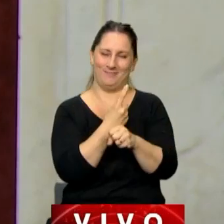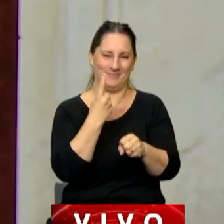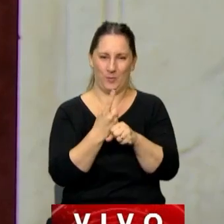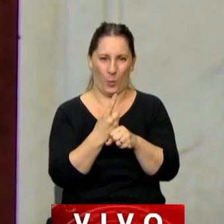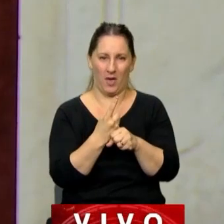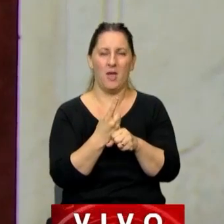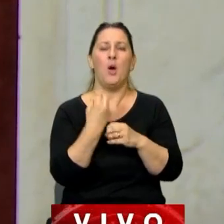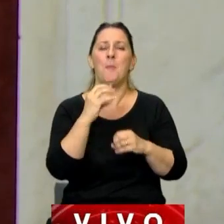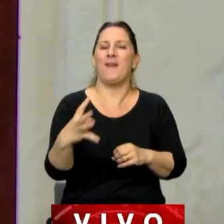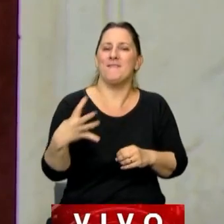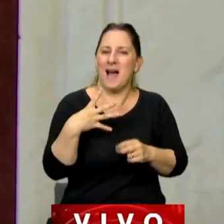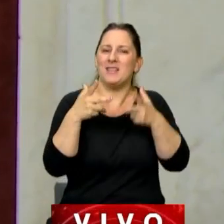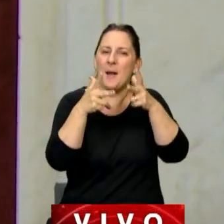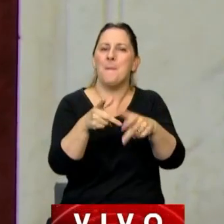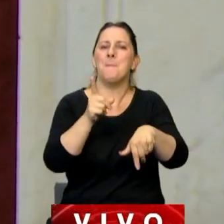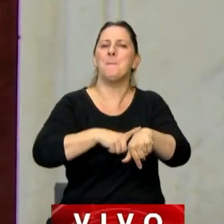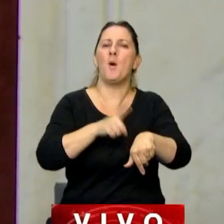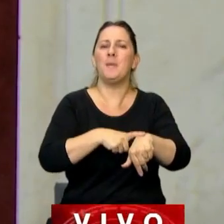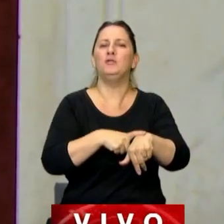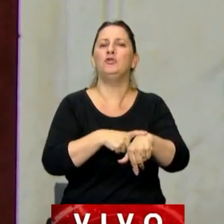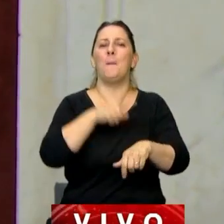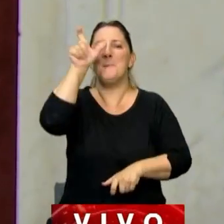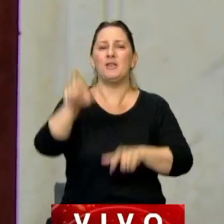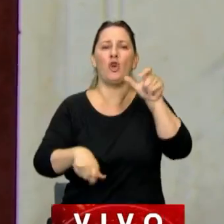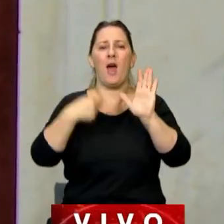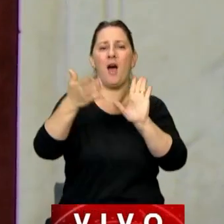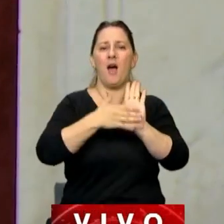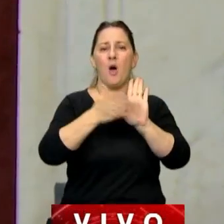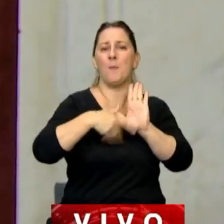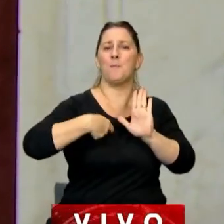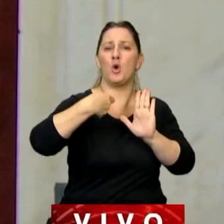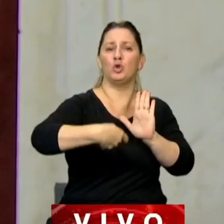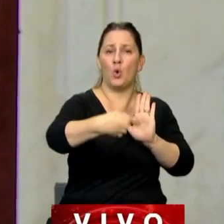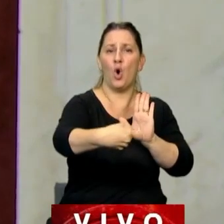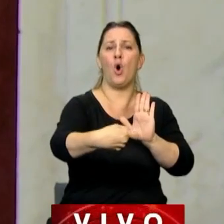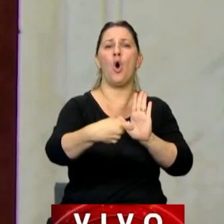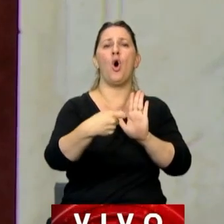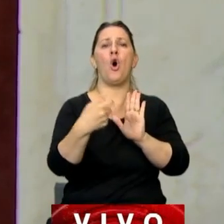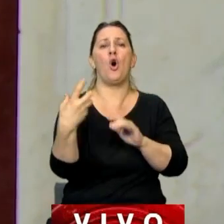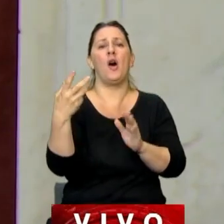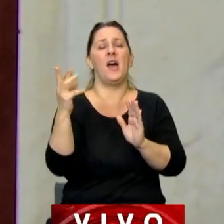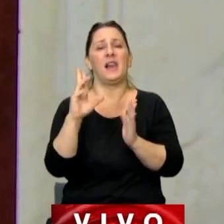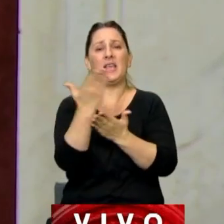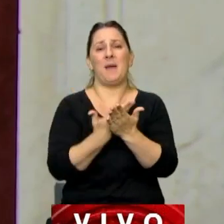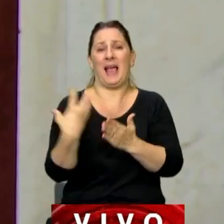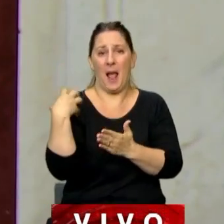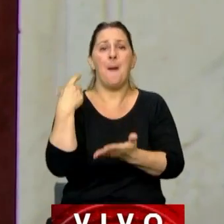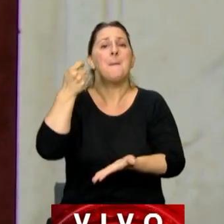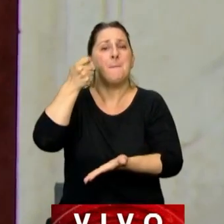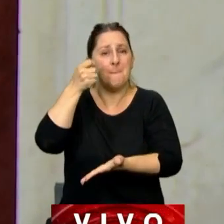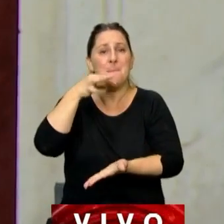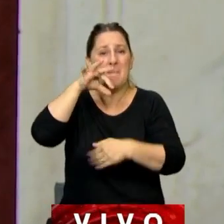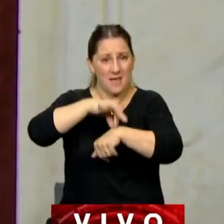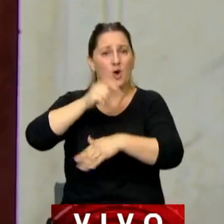está omitiendo qué pasa con muchos monotributistas o responsables del régimen general, médicos que pagan